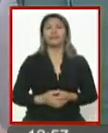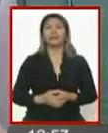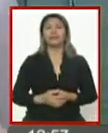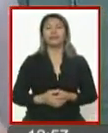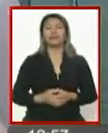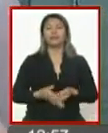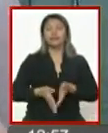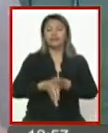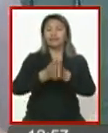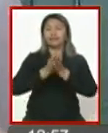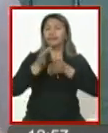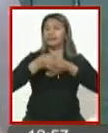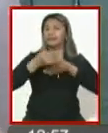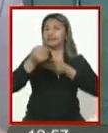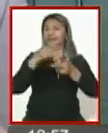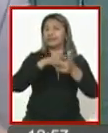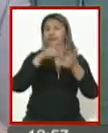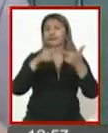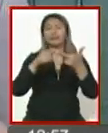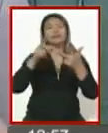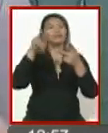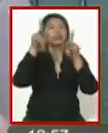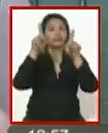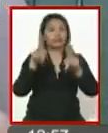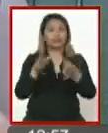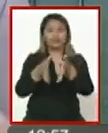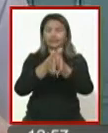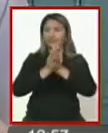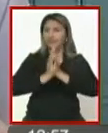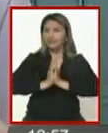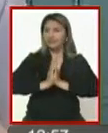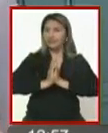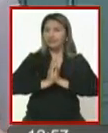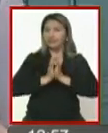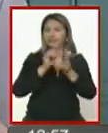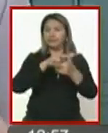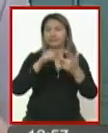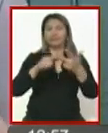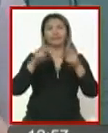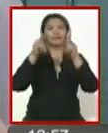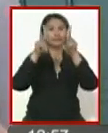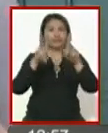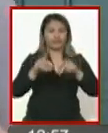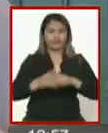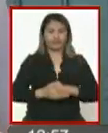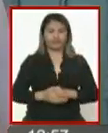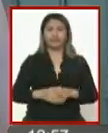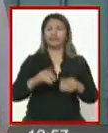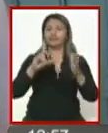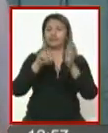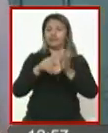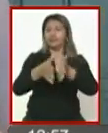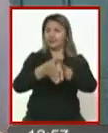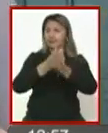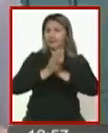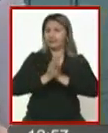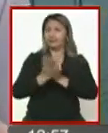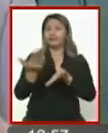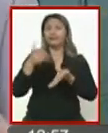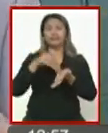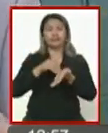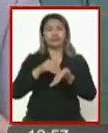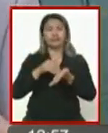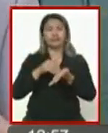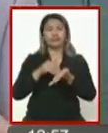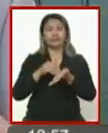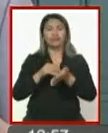pedir la ampliación de estas tres personas, vamos a pedir la sindicación de estas tres personas y vamos a pedir nuevamente